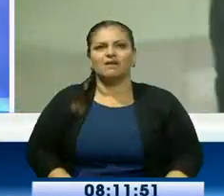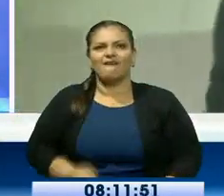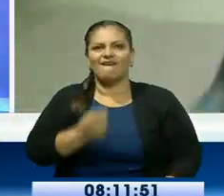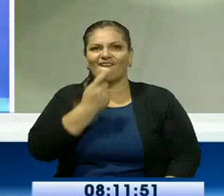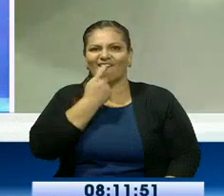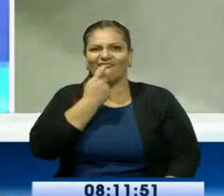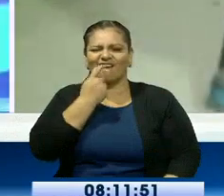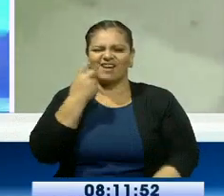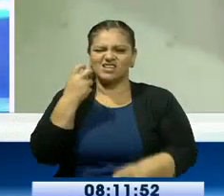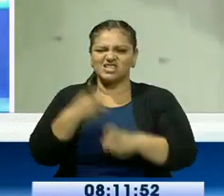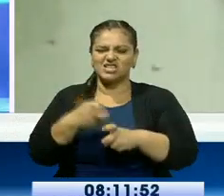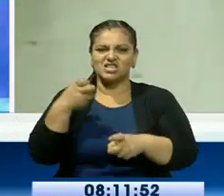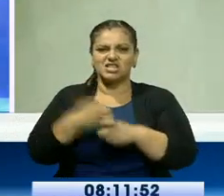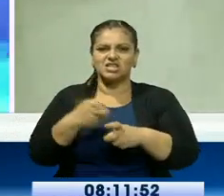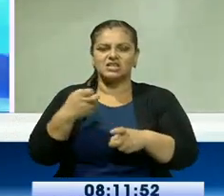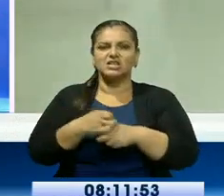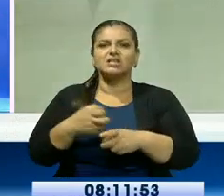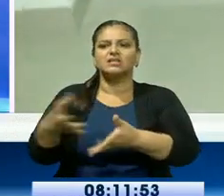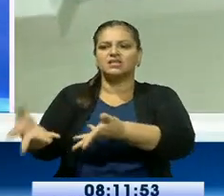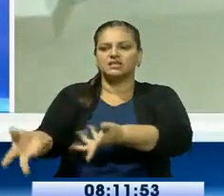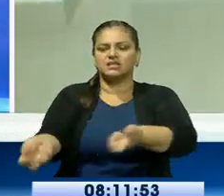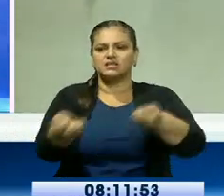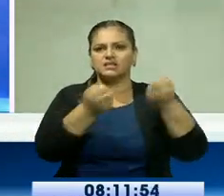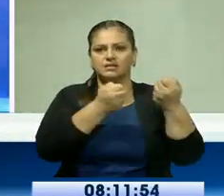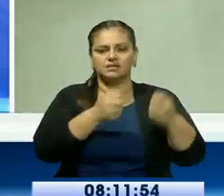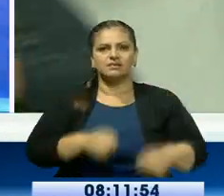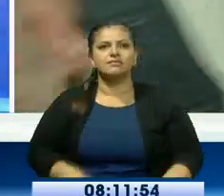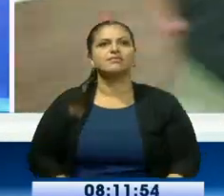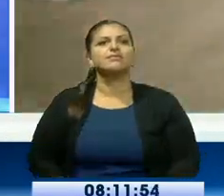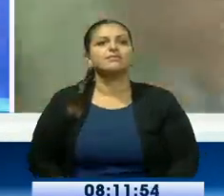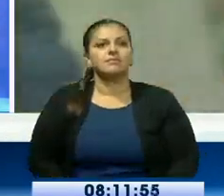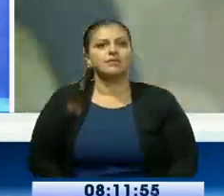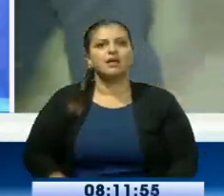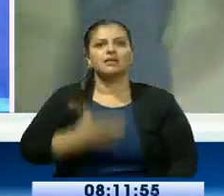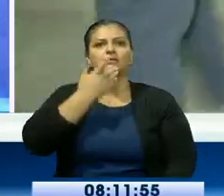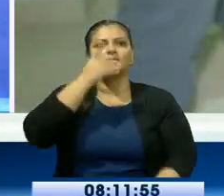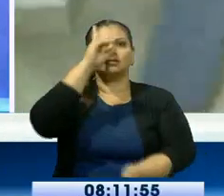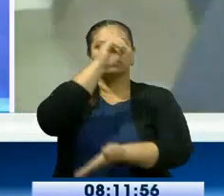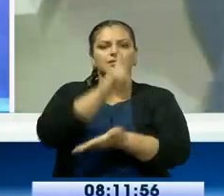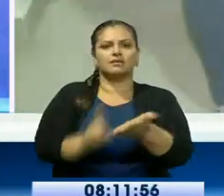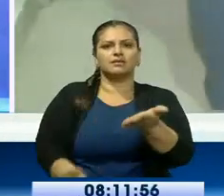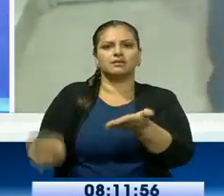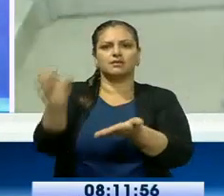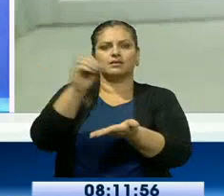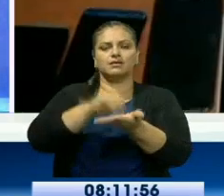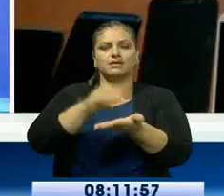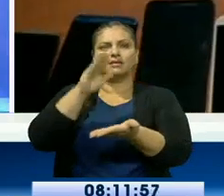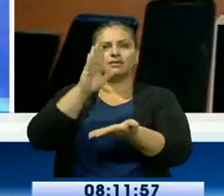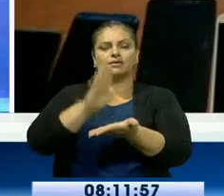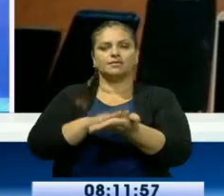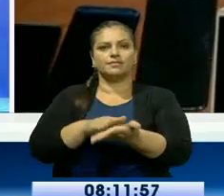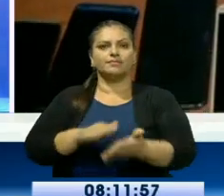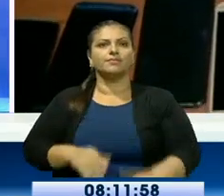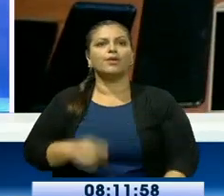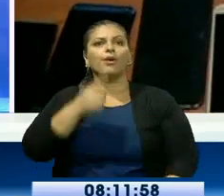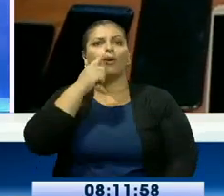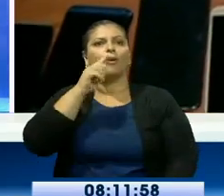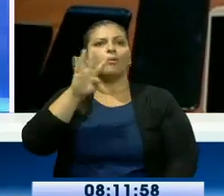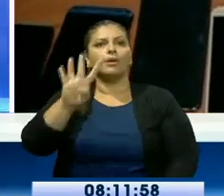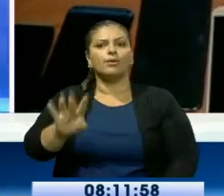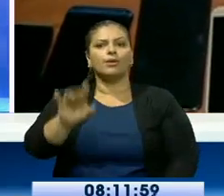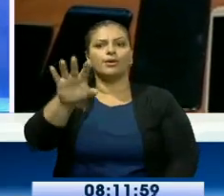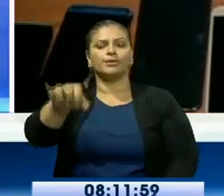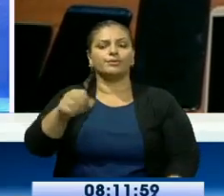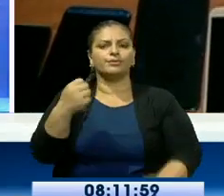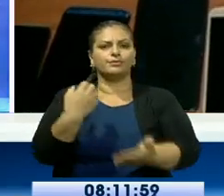denunciante constató y nos ayudó con la respectiva denuncia que avalizó con la detención del señor fiscal. ¿Los ciudadanos detenidos tienen antecedentes